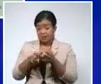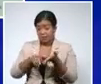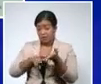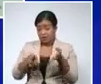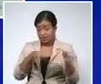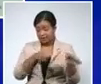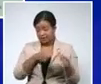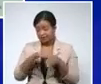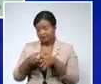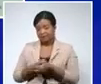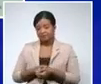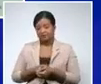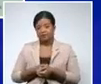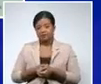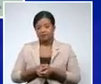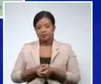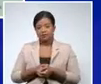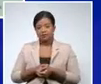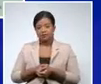casos